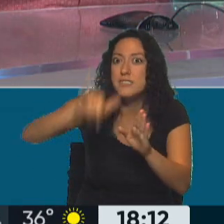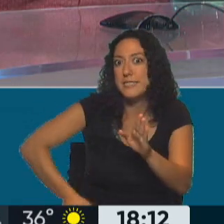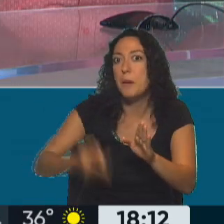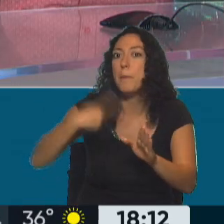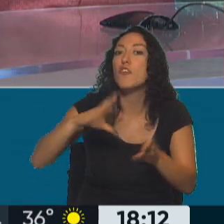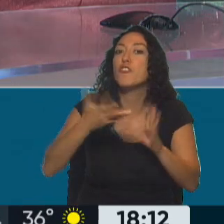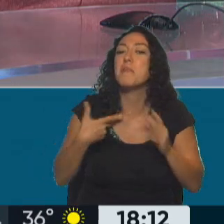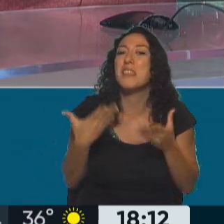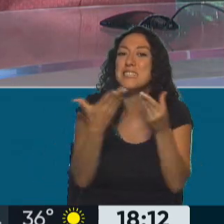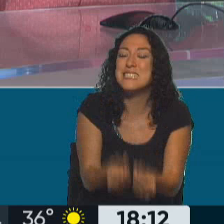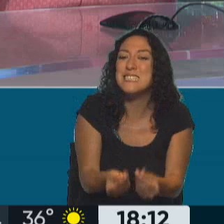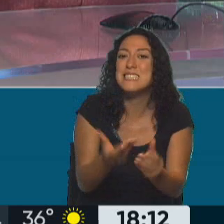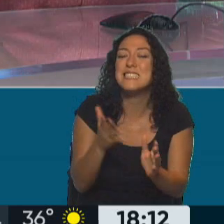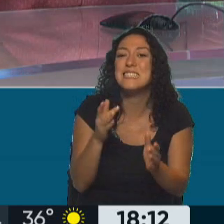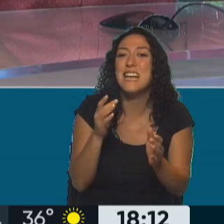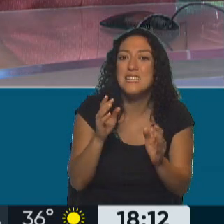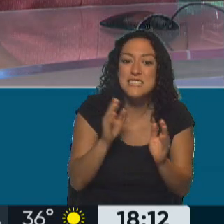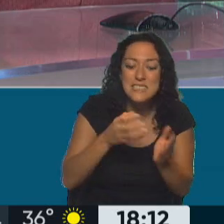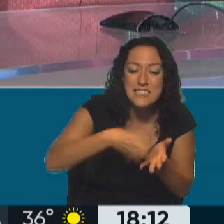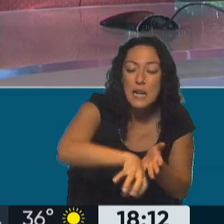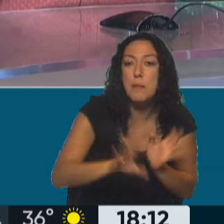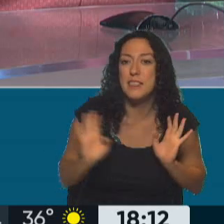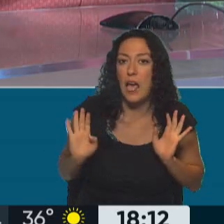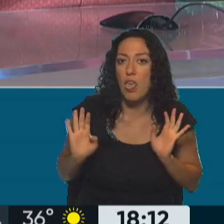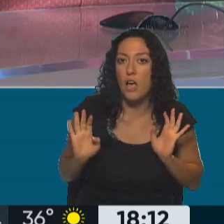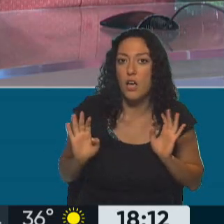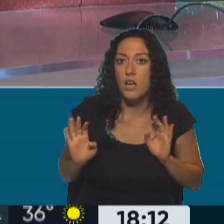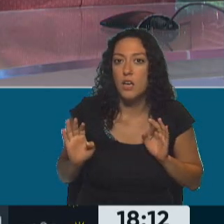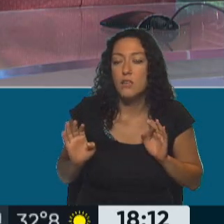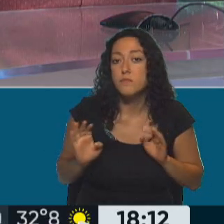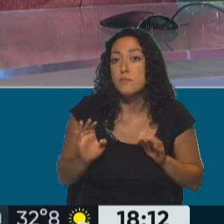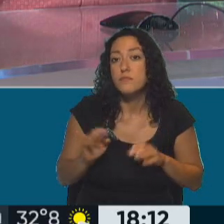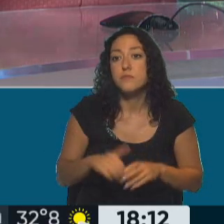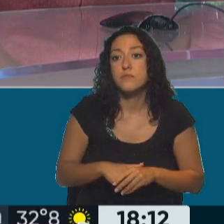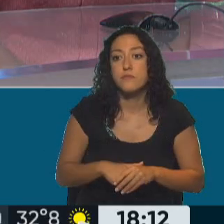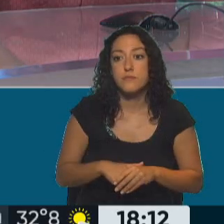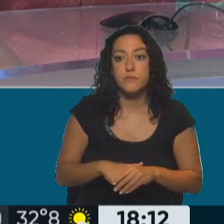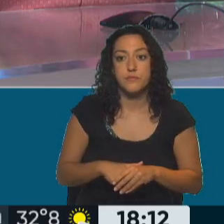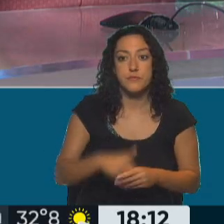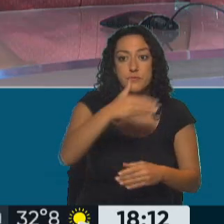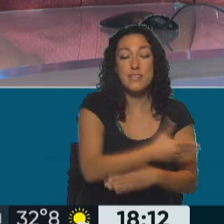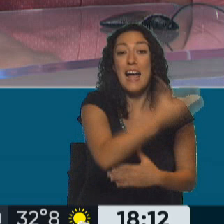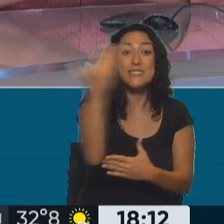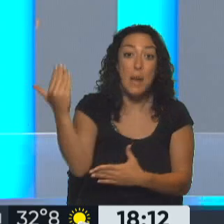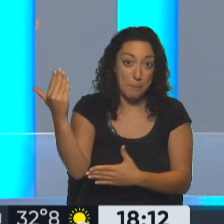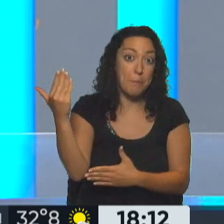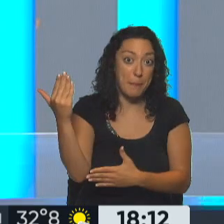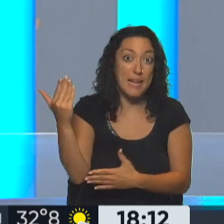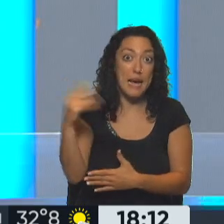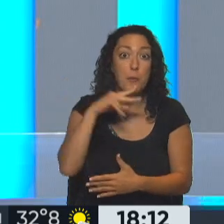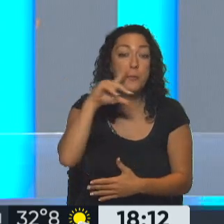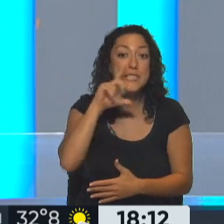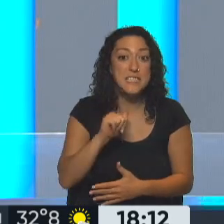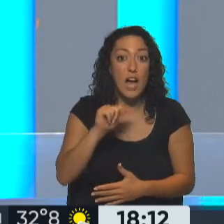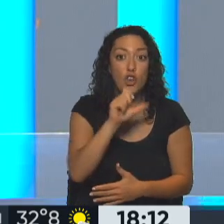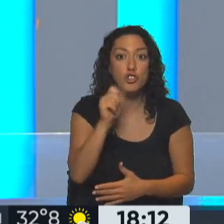una asistencia dirigida cada vez cada vez que en la asamblea de de Villa Constitución